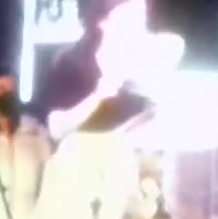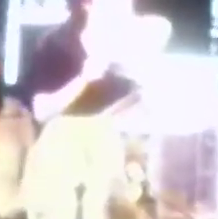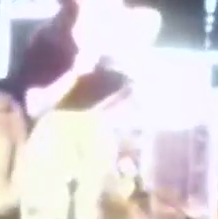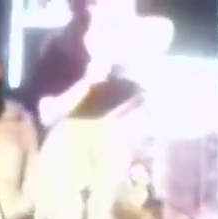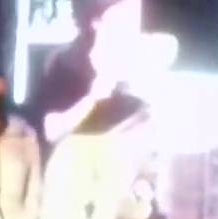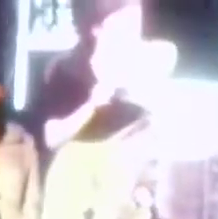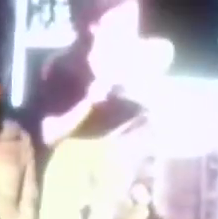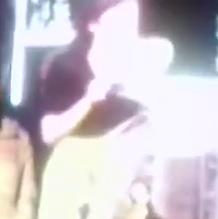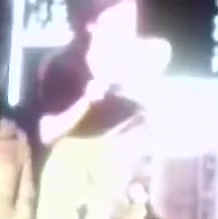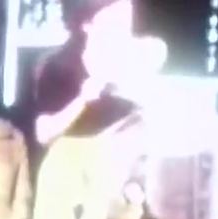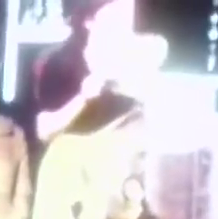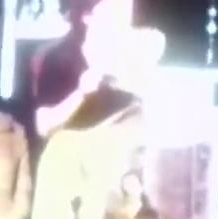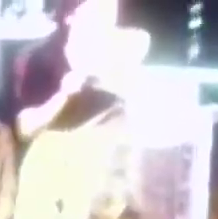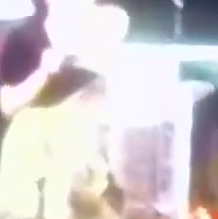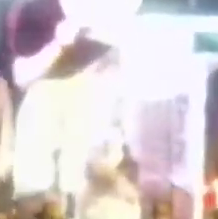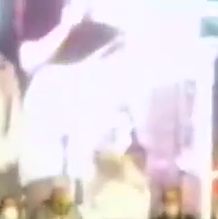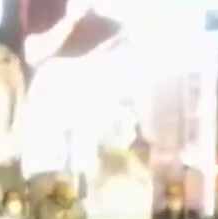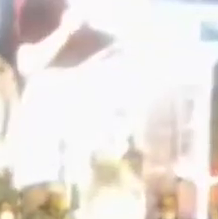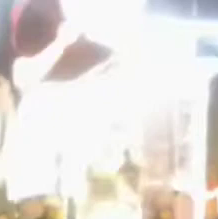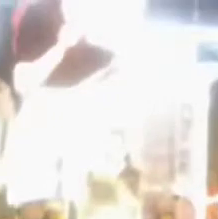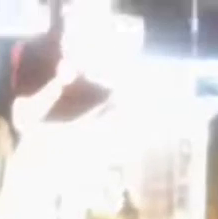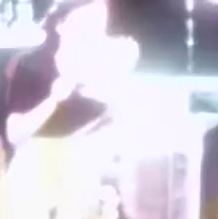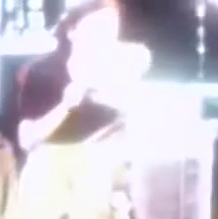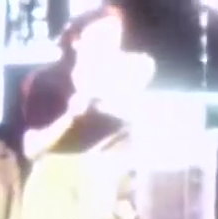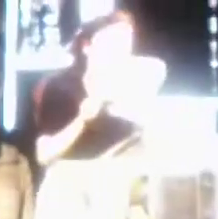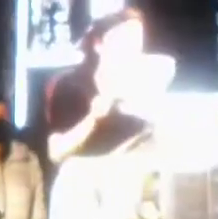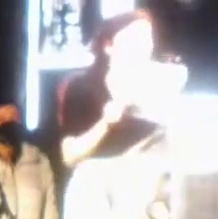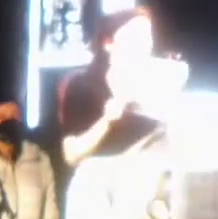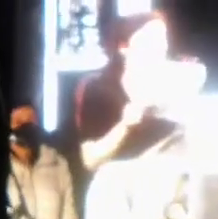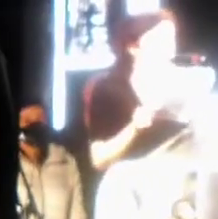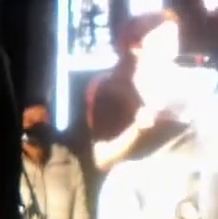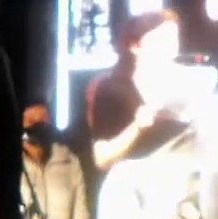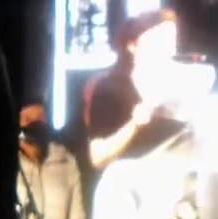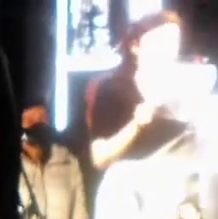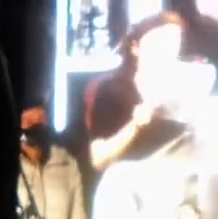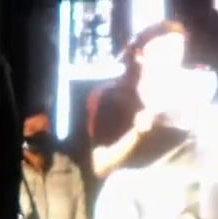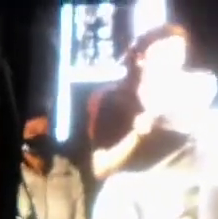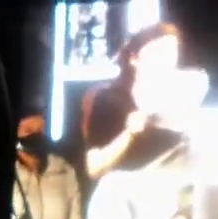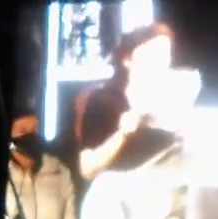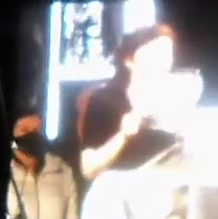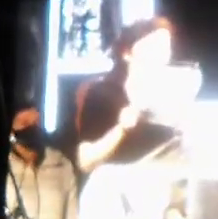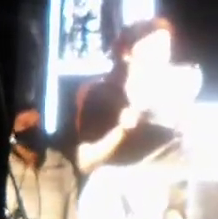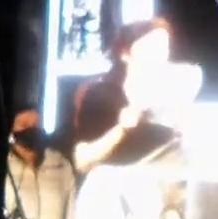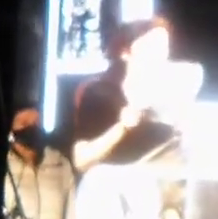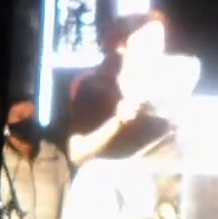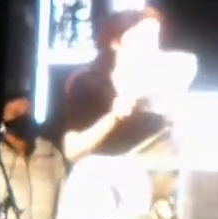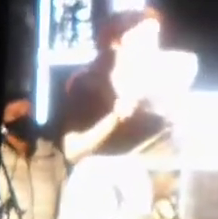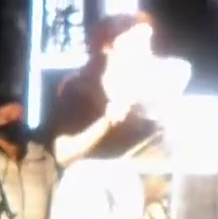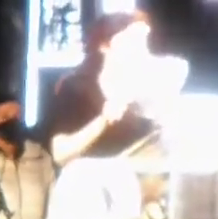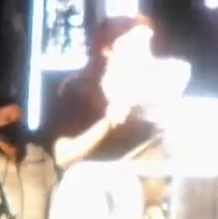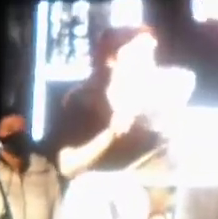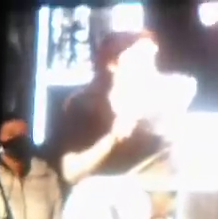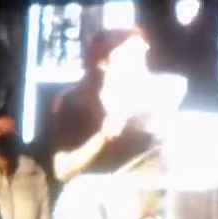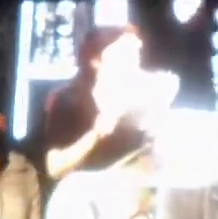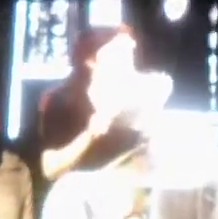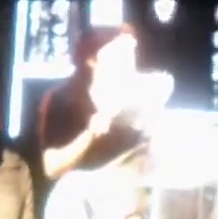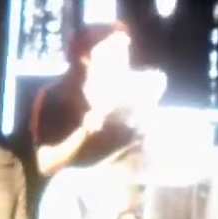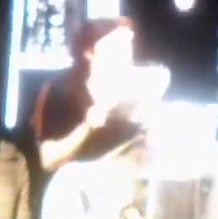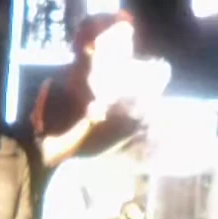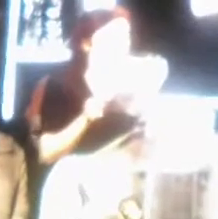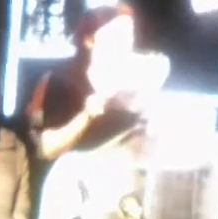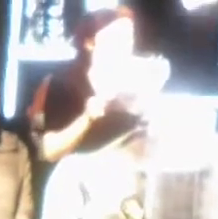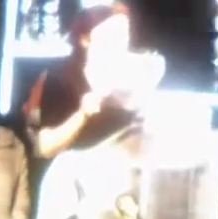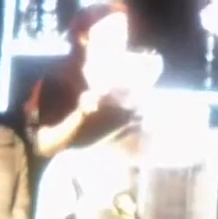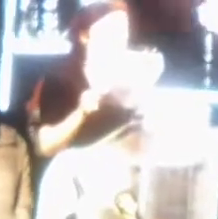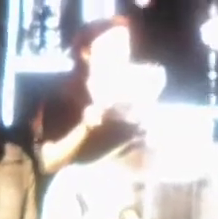no se pueden arrasar de un día para el otro. Habíamos afirmado que en este país la solidaridad, la inclusión y la